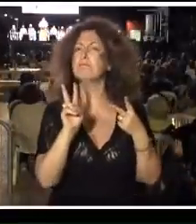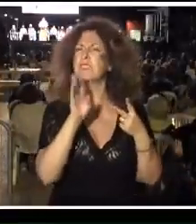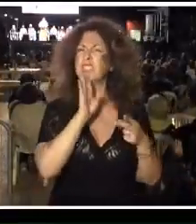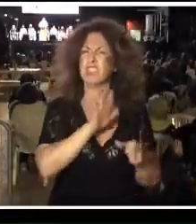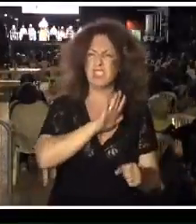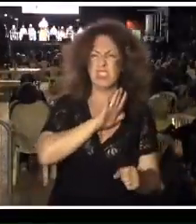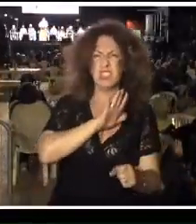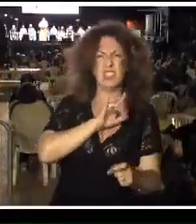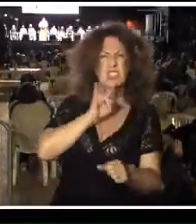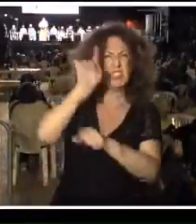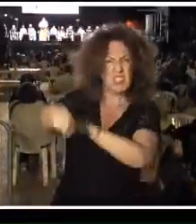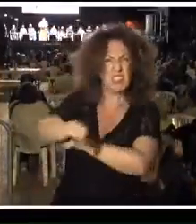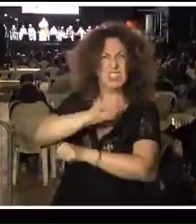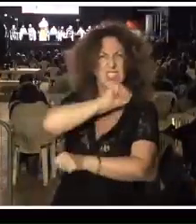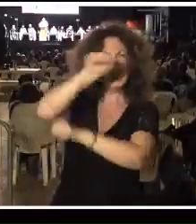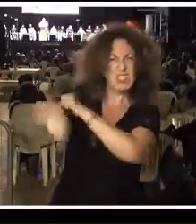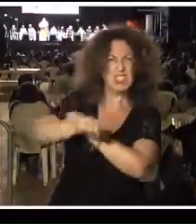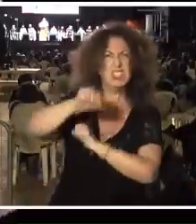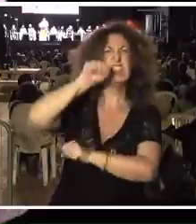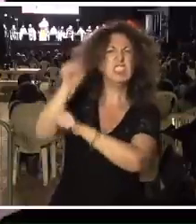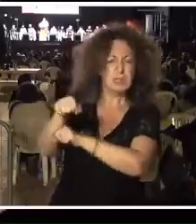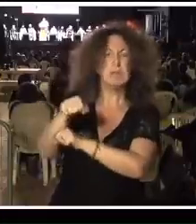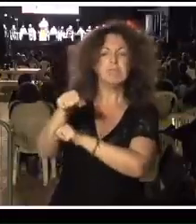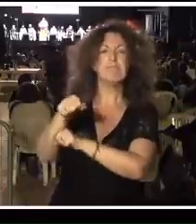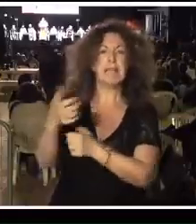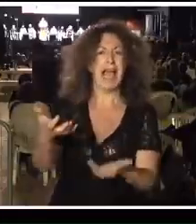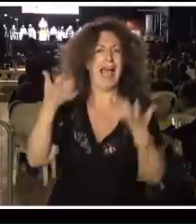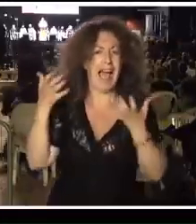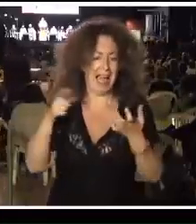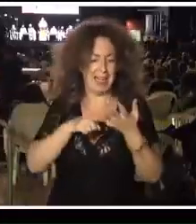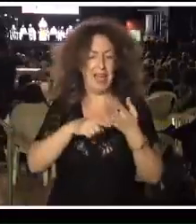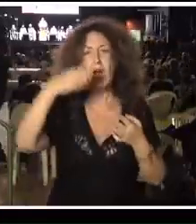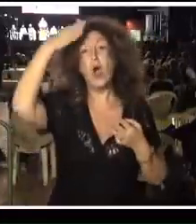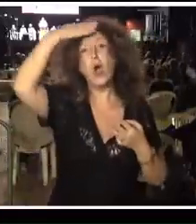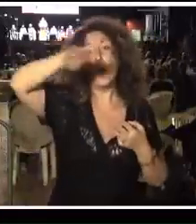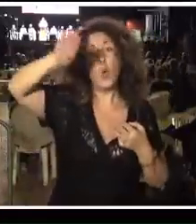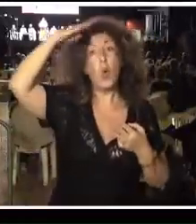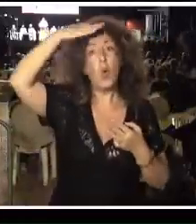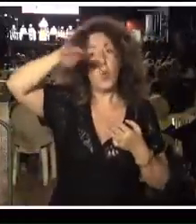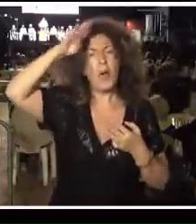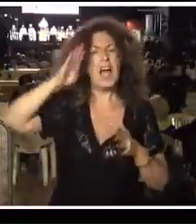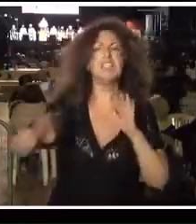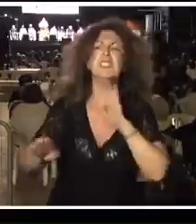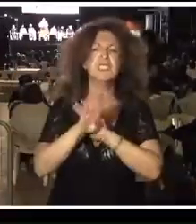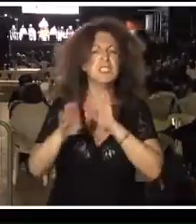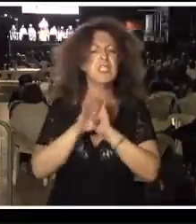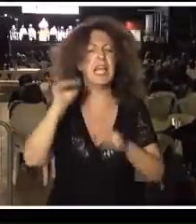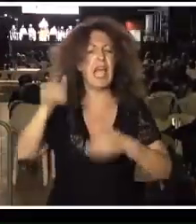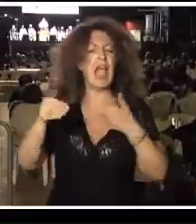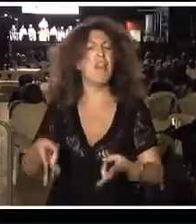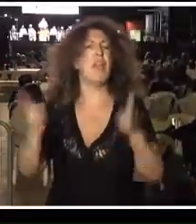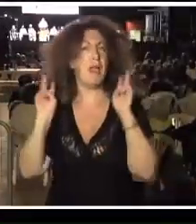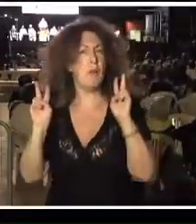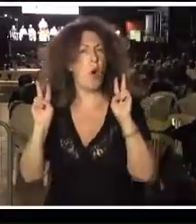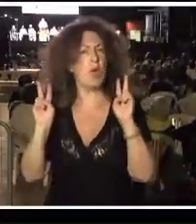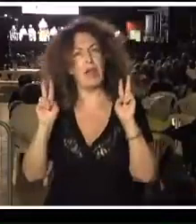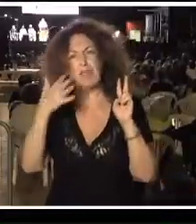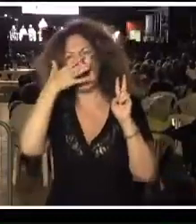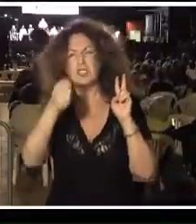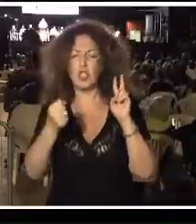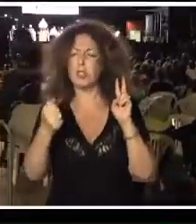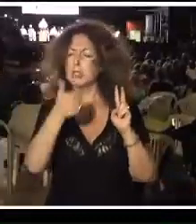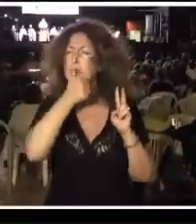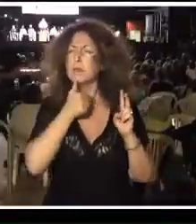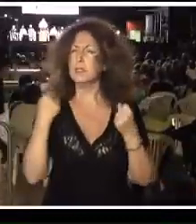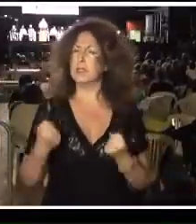sabotaje de una oposición apátrida. Cuba profundiza la democracia socialista para